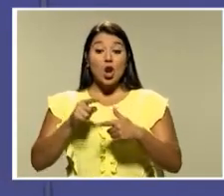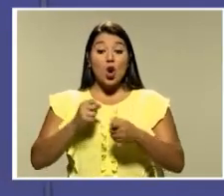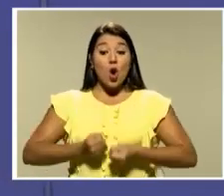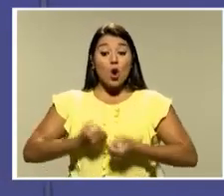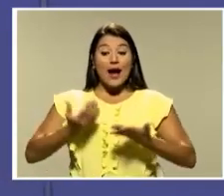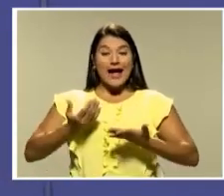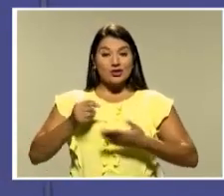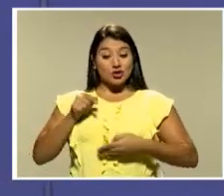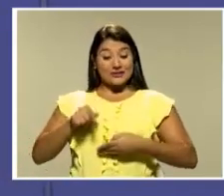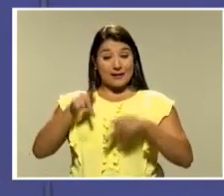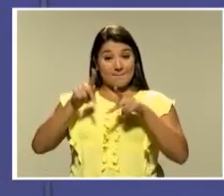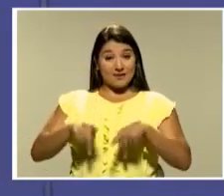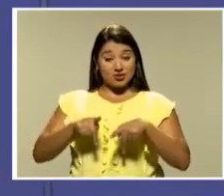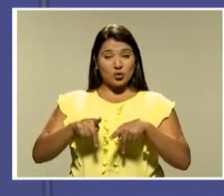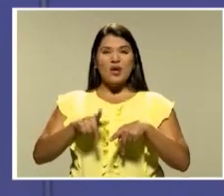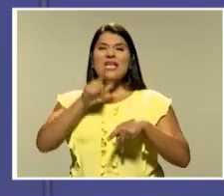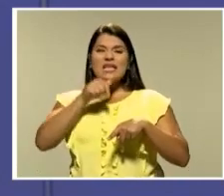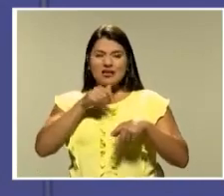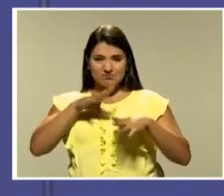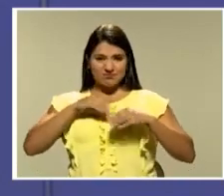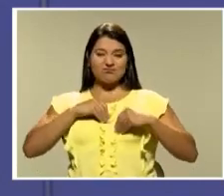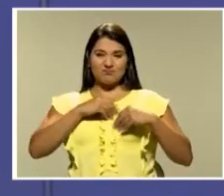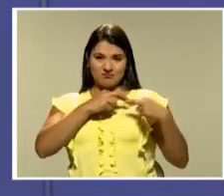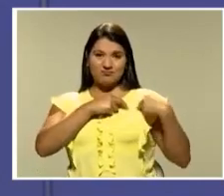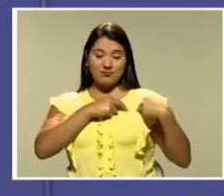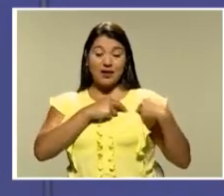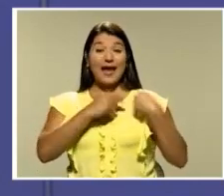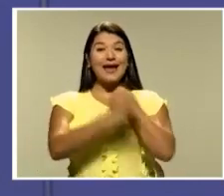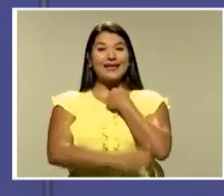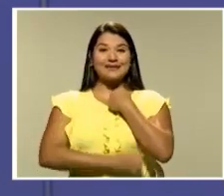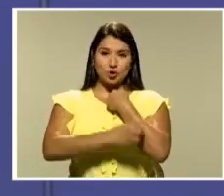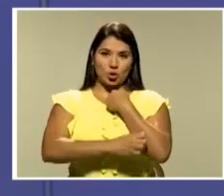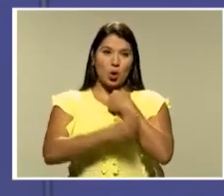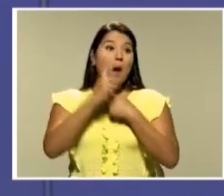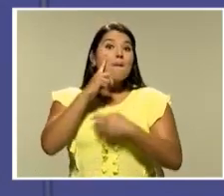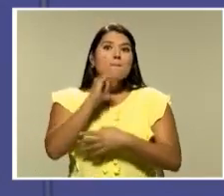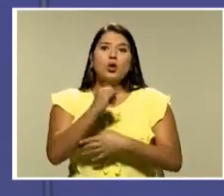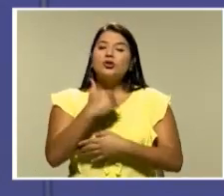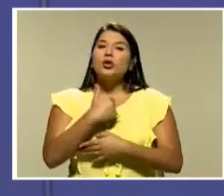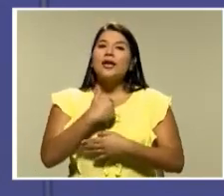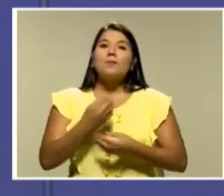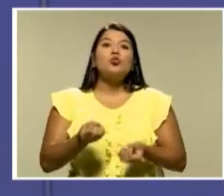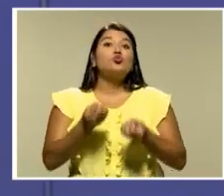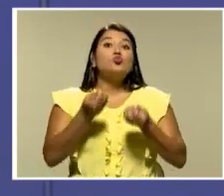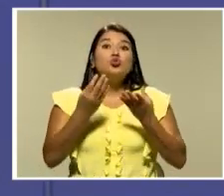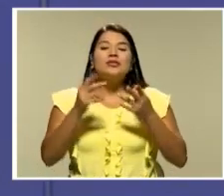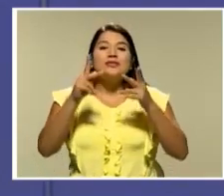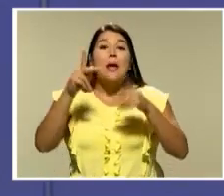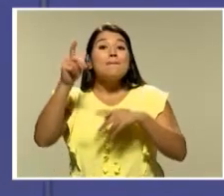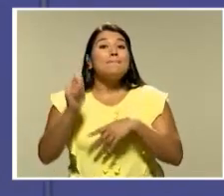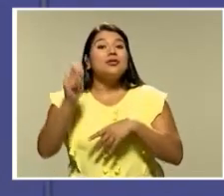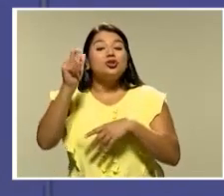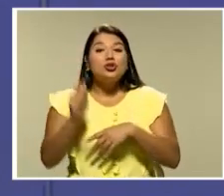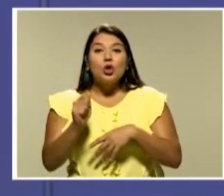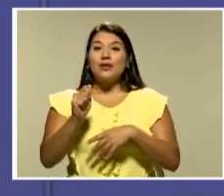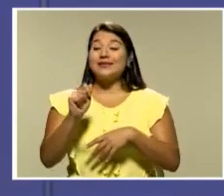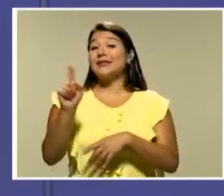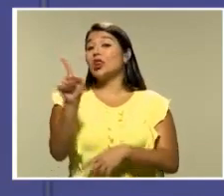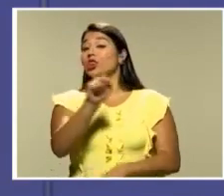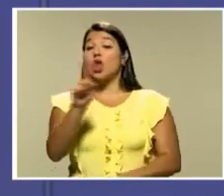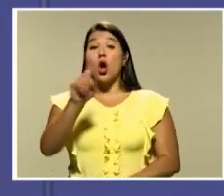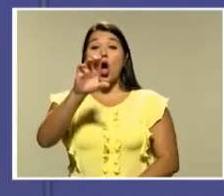tenemos cientos de miles de pensiones no contributivas de aquellos que no contribuyeron, pero